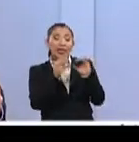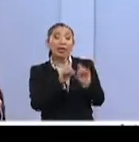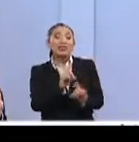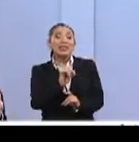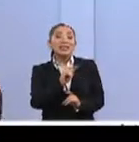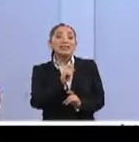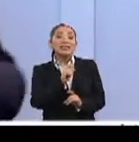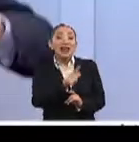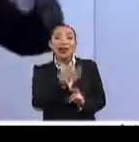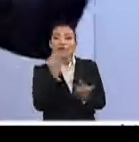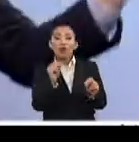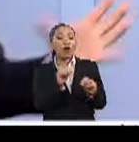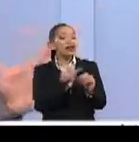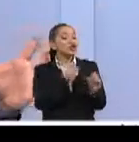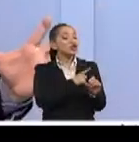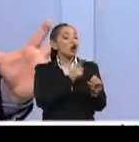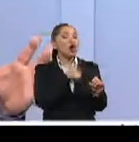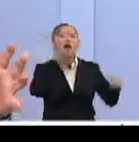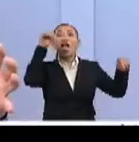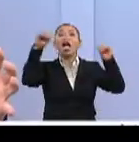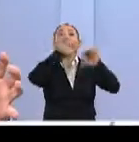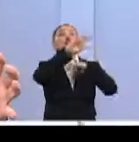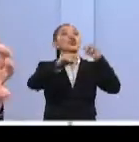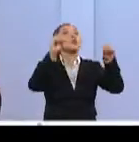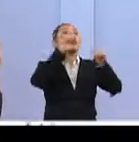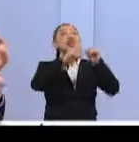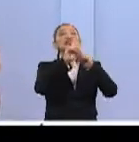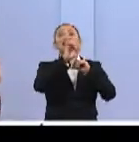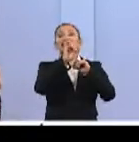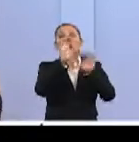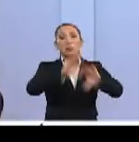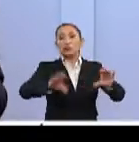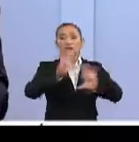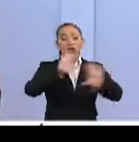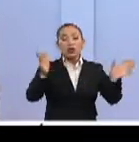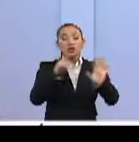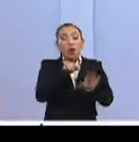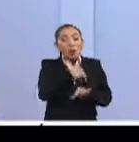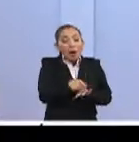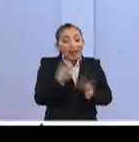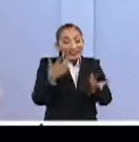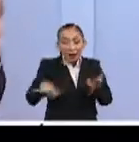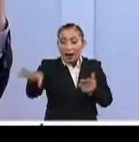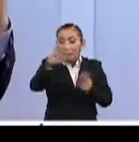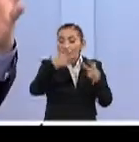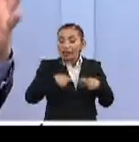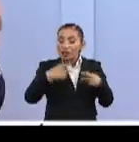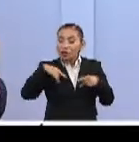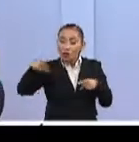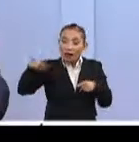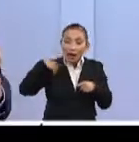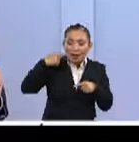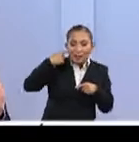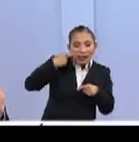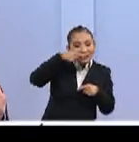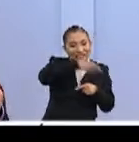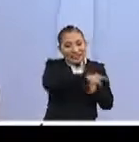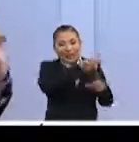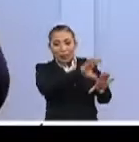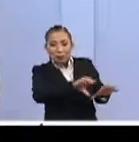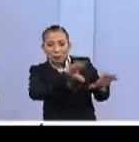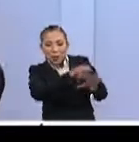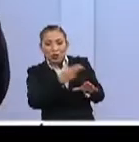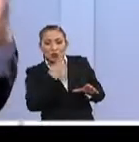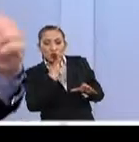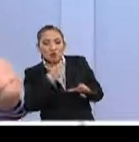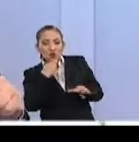digital, en donde no se trata de digitalizar todo, sino de cómo transformamos a esta sociedad desde la perspectiva digital y